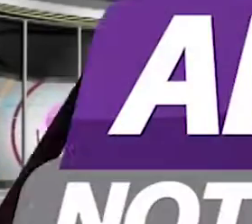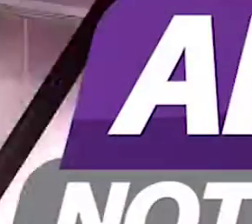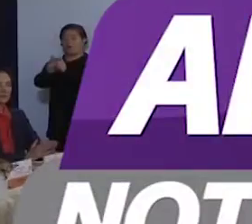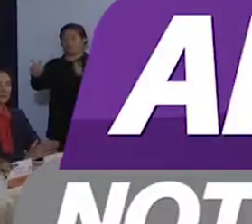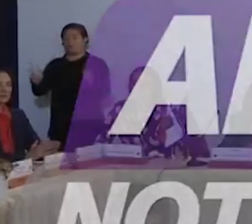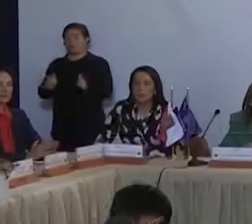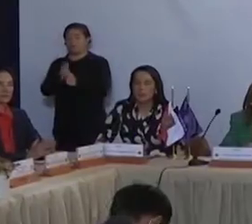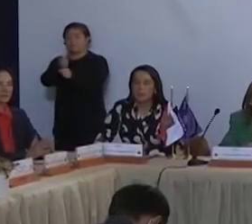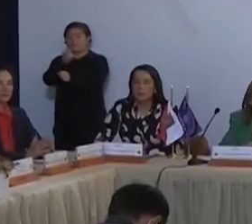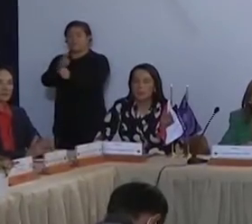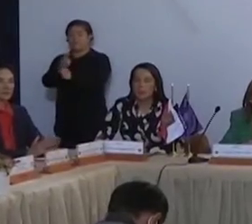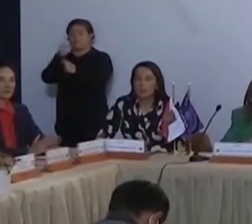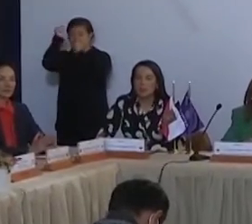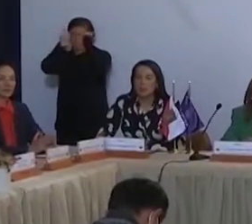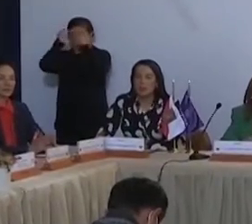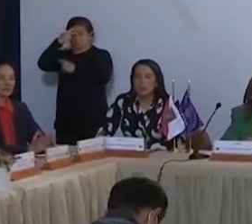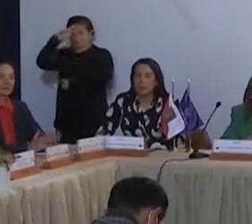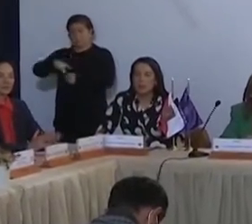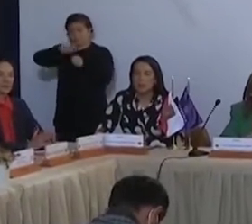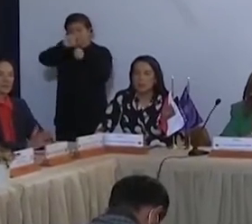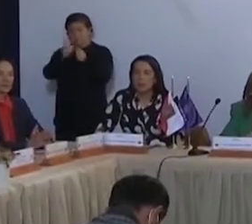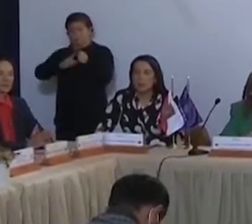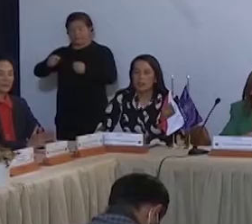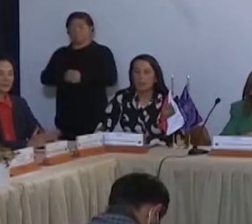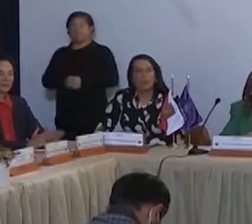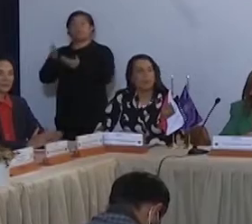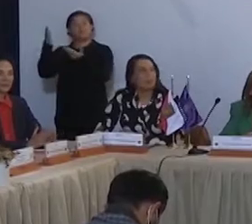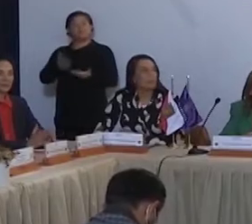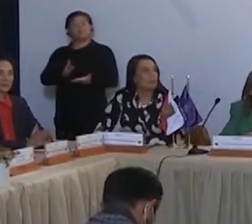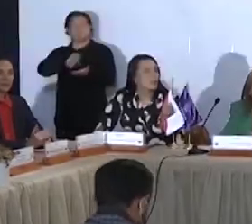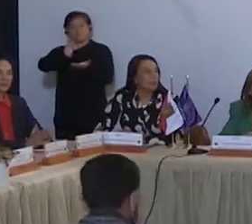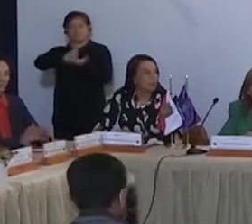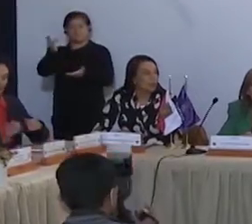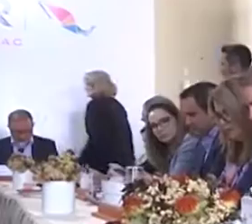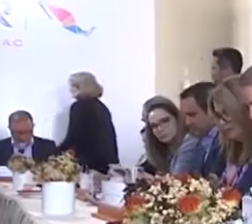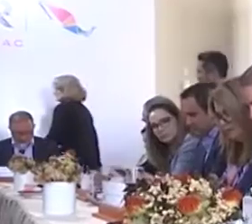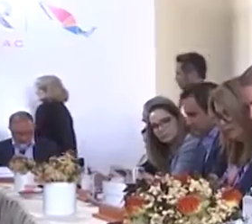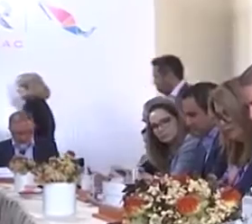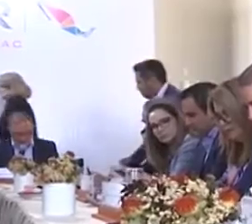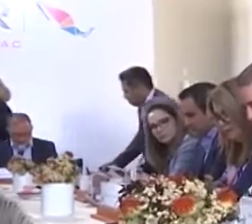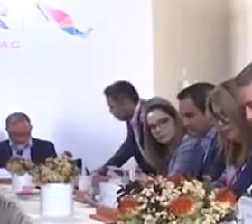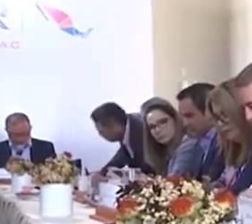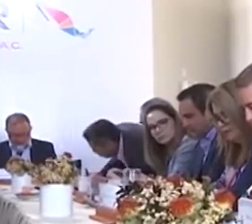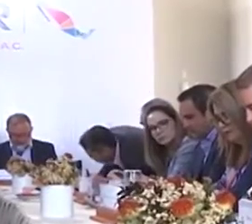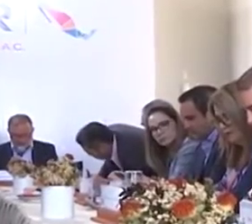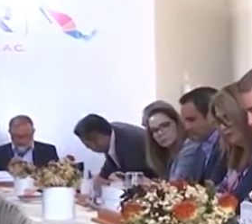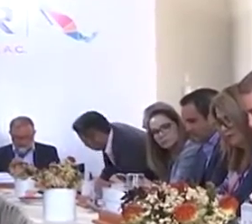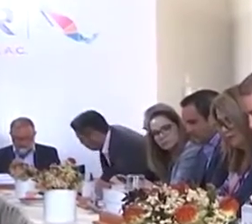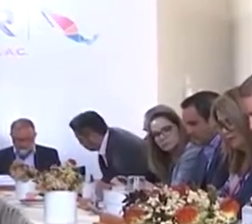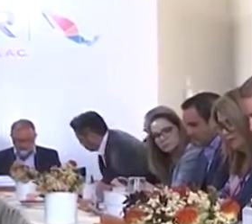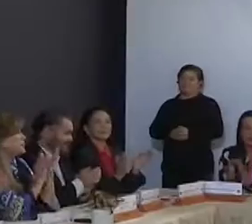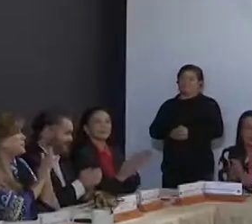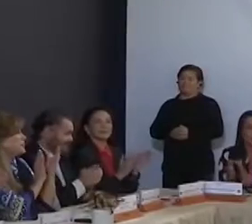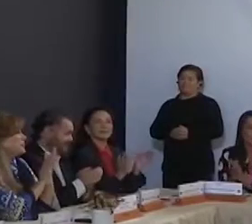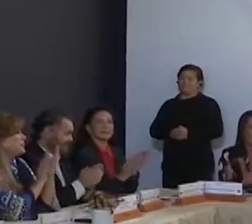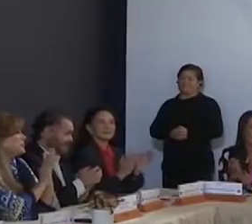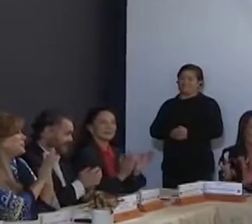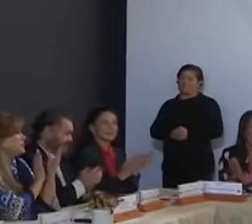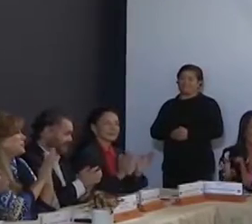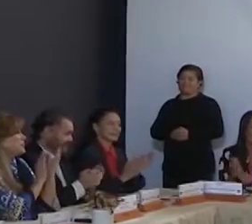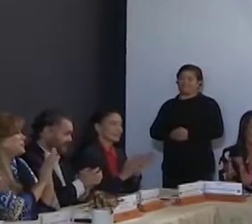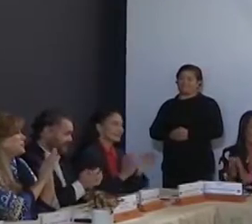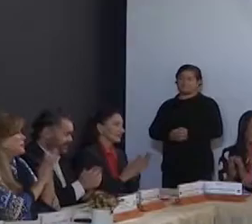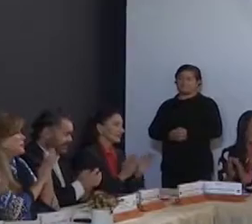Express. La gobernadora Lorena Cuellar Cisneros inauguró los trabajos de la 47ª sesión ordinaria de la Unión de Secretarios de Turismo de